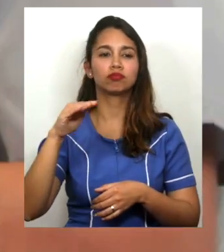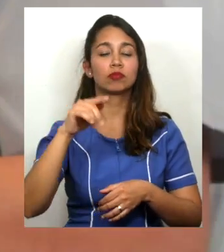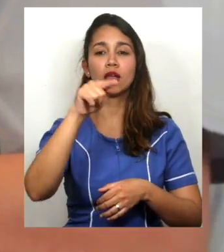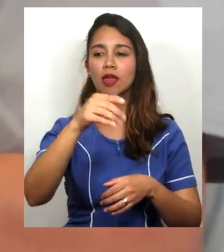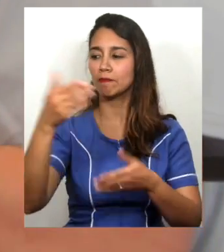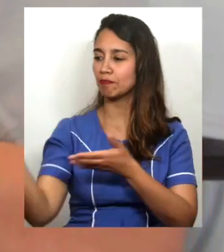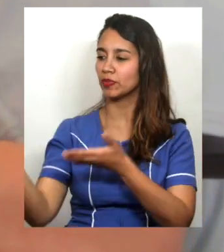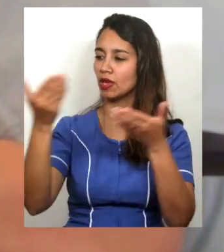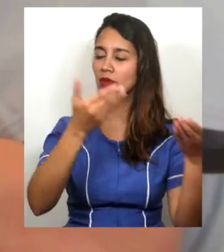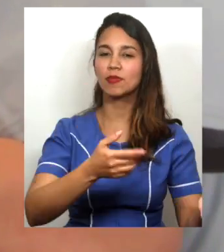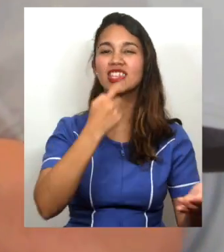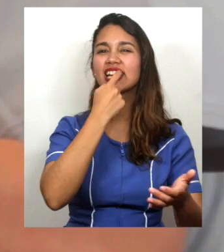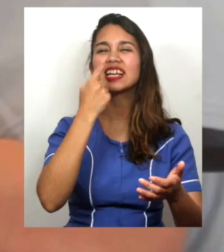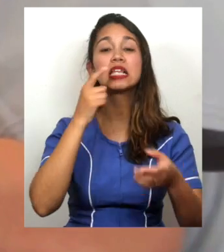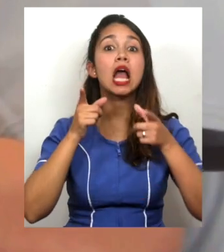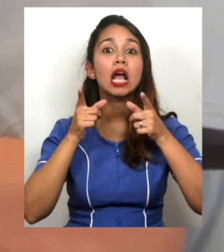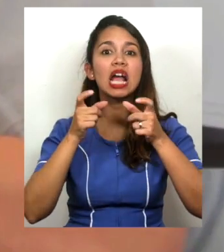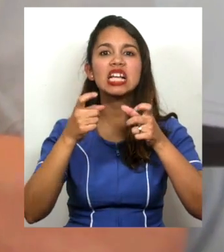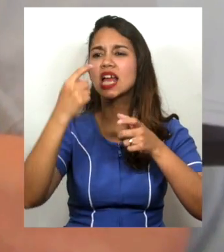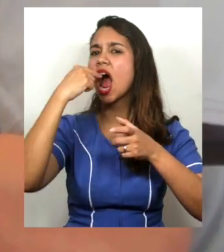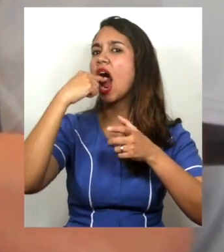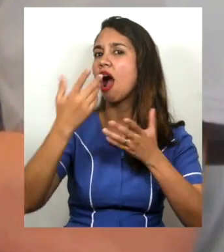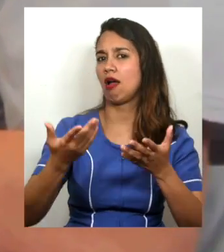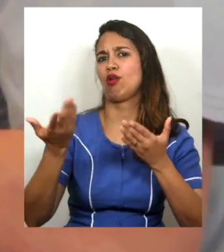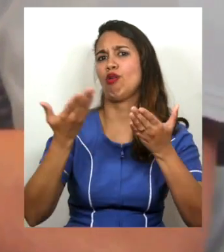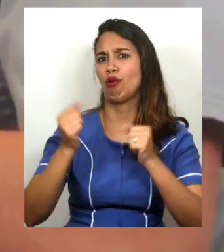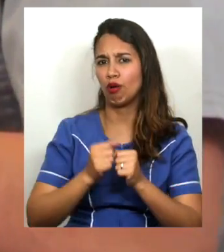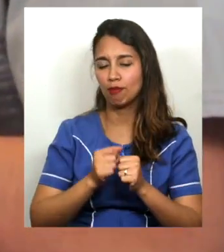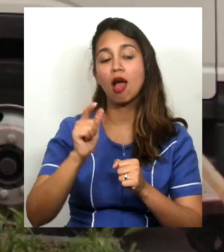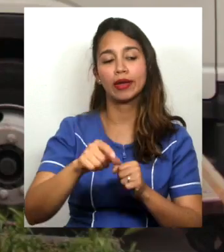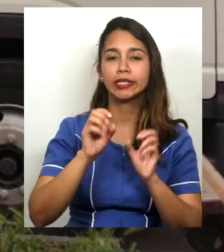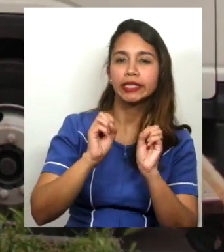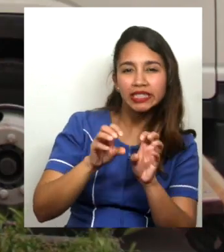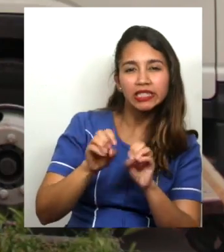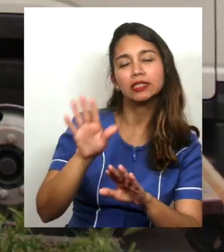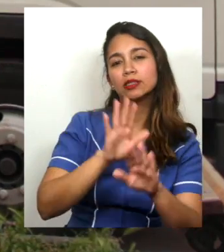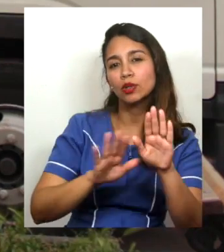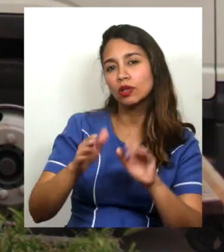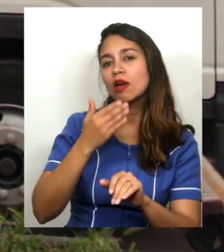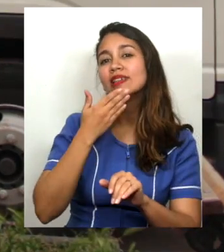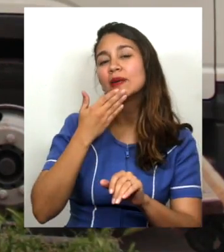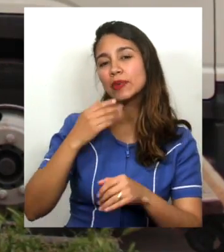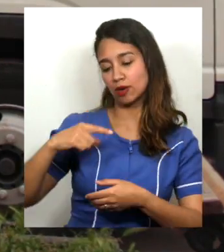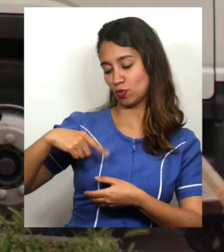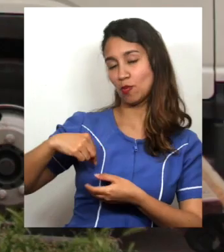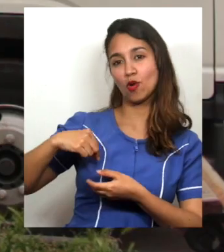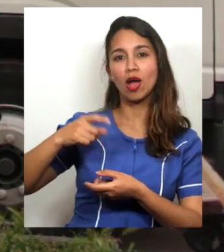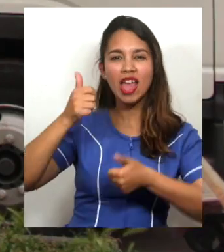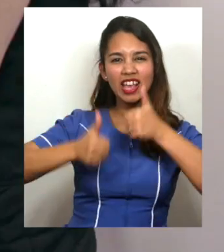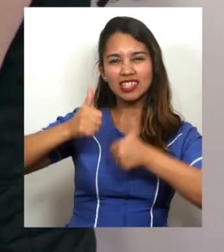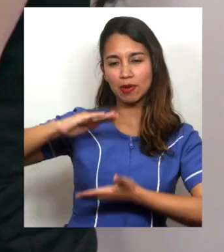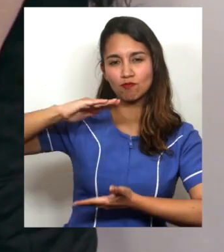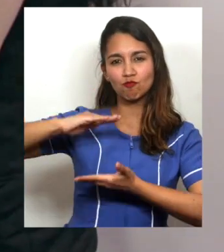de la unidad móvil dental, donde se tomaron exámenes para detectar el cáncer bucal. Por su parte, la Fundación Arturo López Pérez